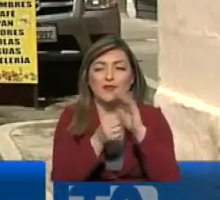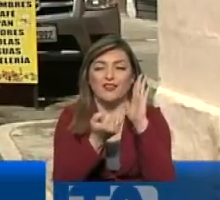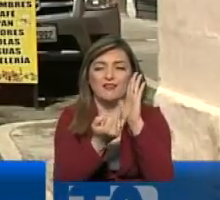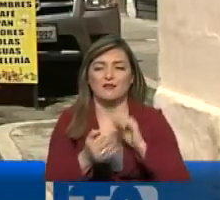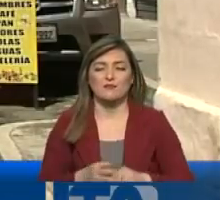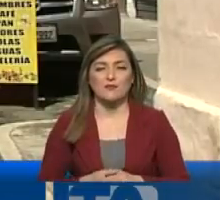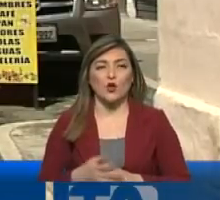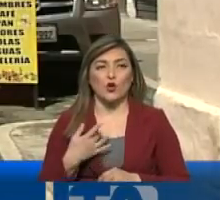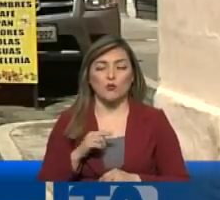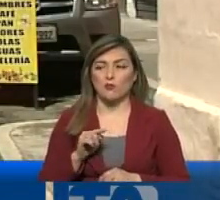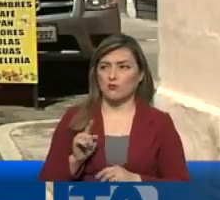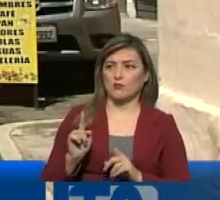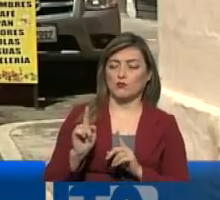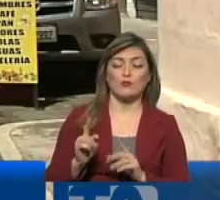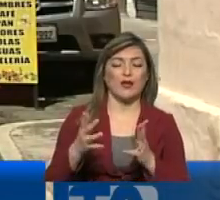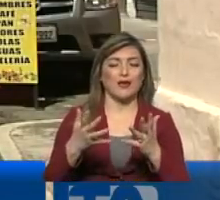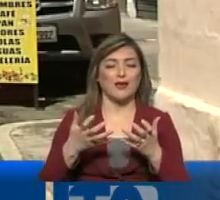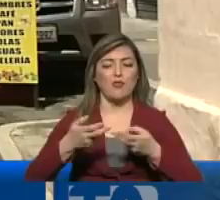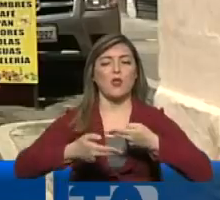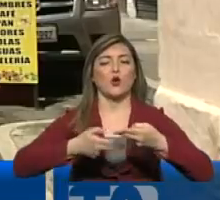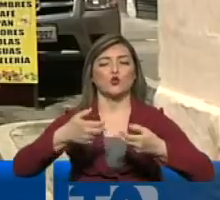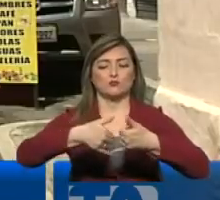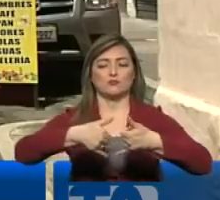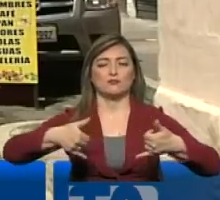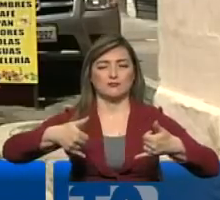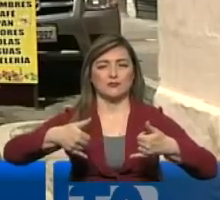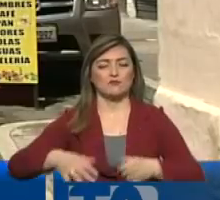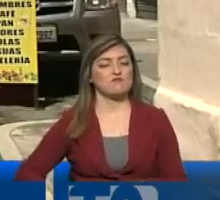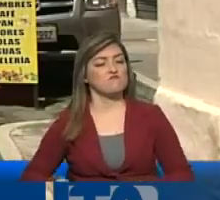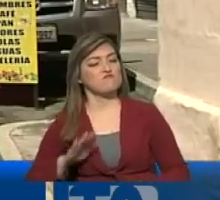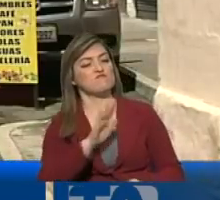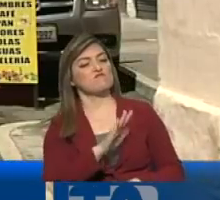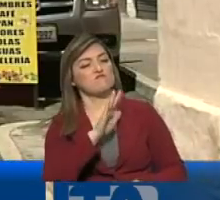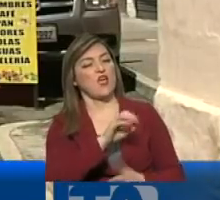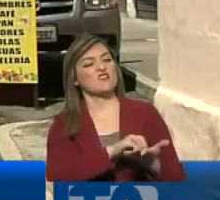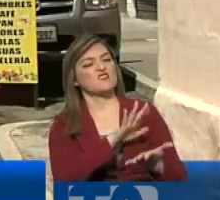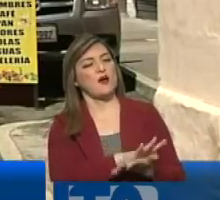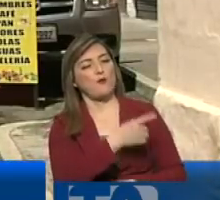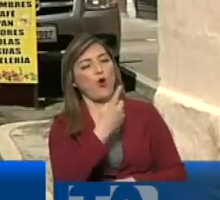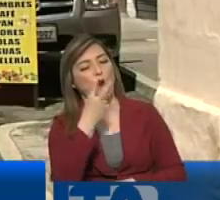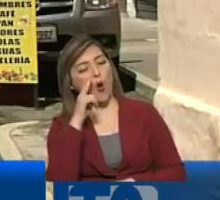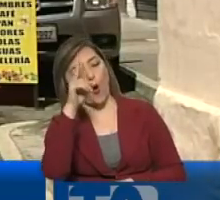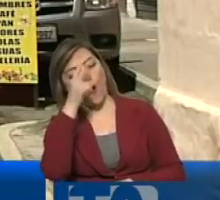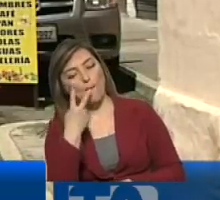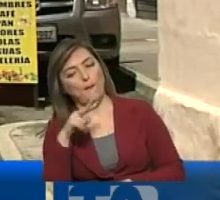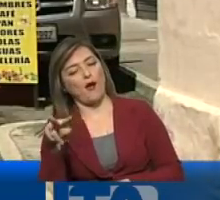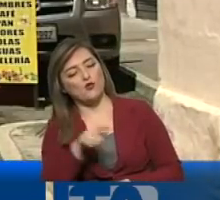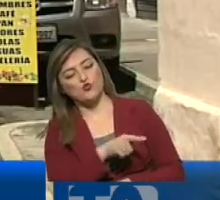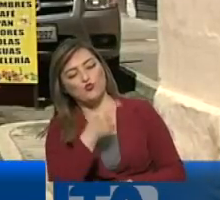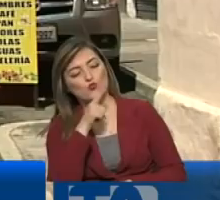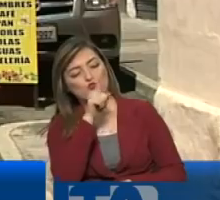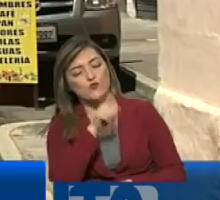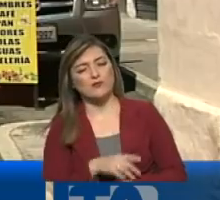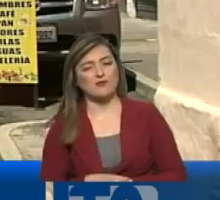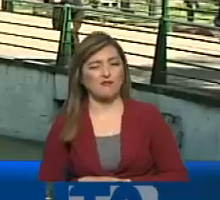una persona cuando intenté abrir un pequeño negocio, amenazándome que no sea sapo, que son estas personas que a ratos creo